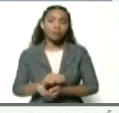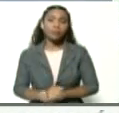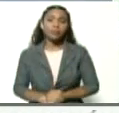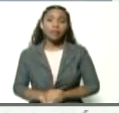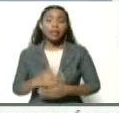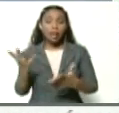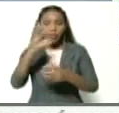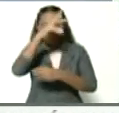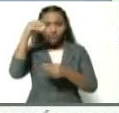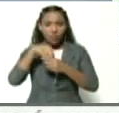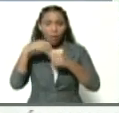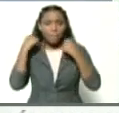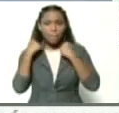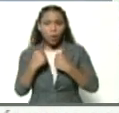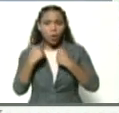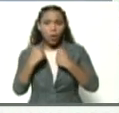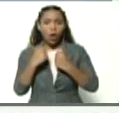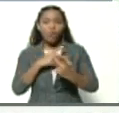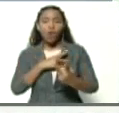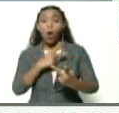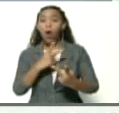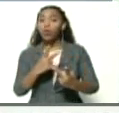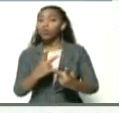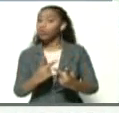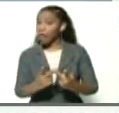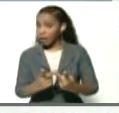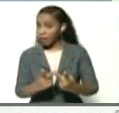de cuarentena radical, voluntaria,